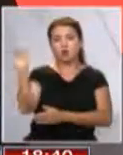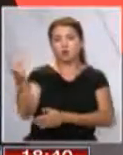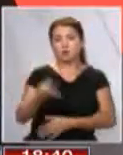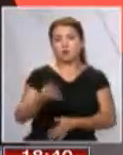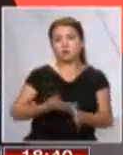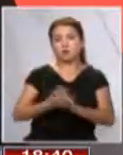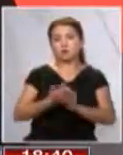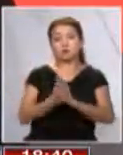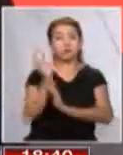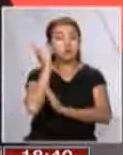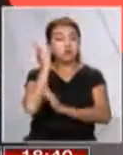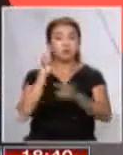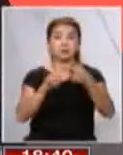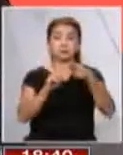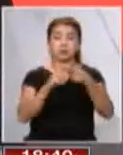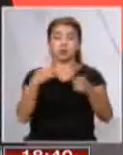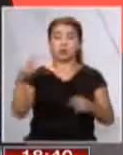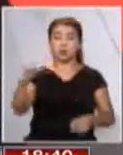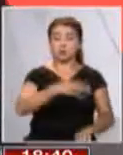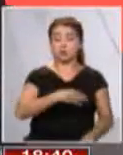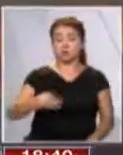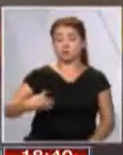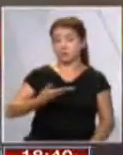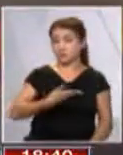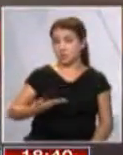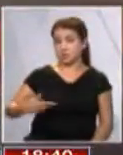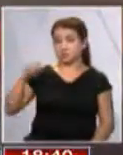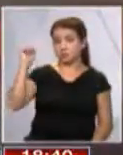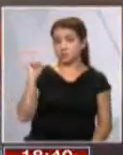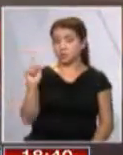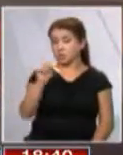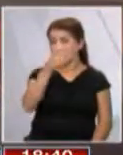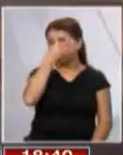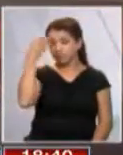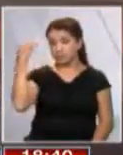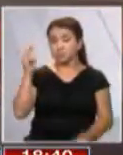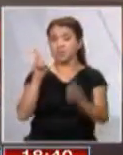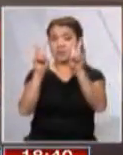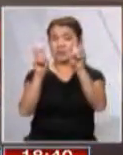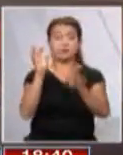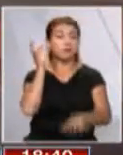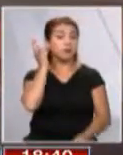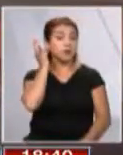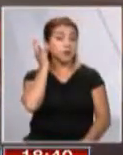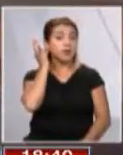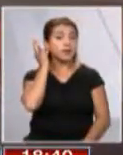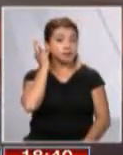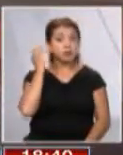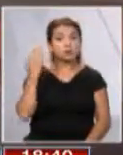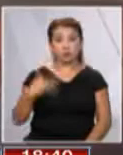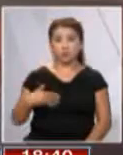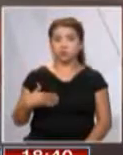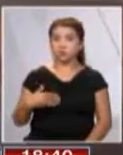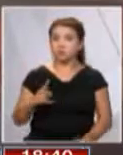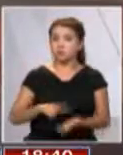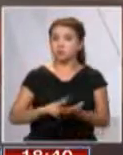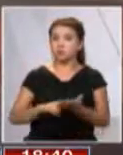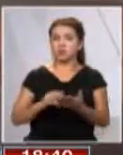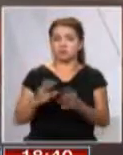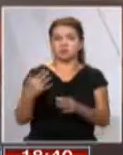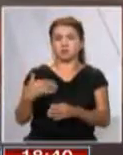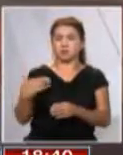mujeres que participaron del gobierno presidente piñera que no nos olvidemos en el tema de la mujer fue realmente